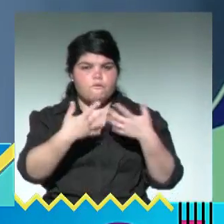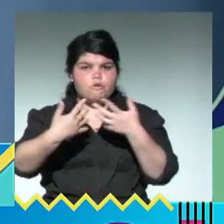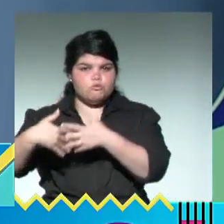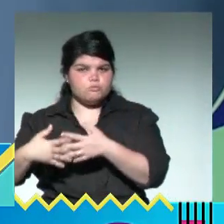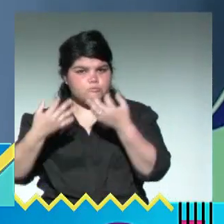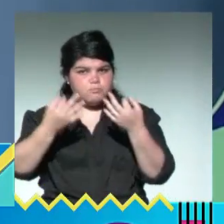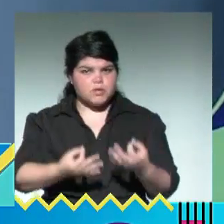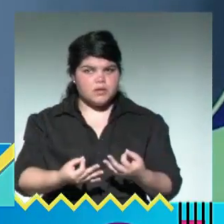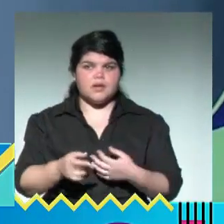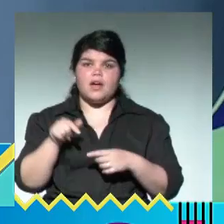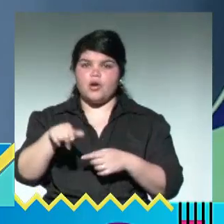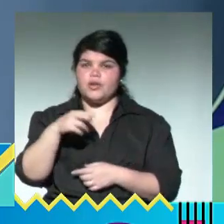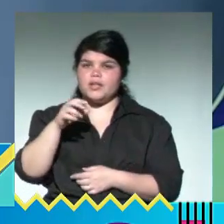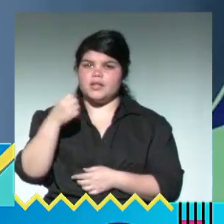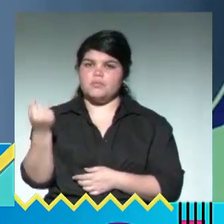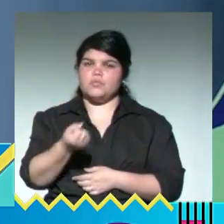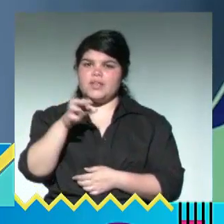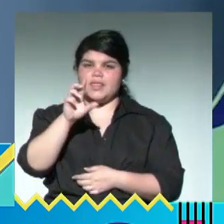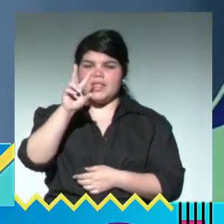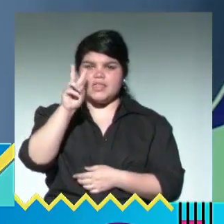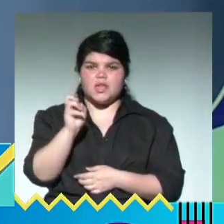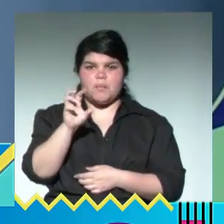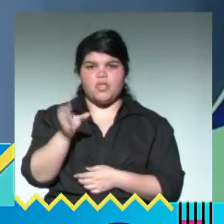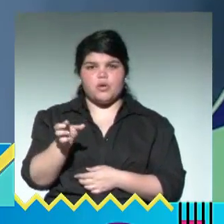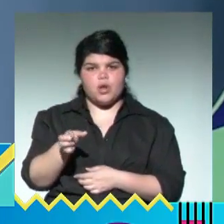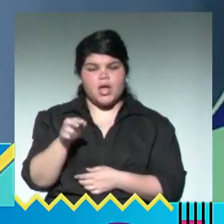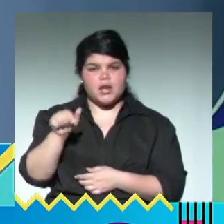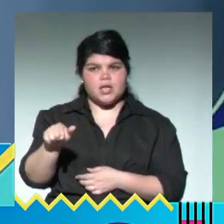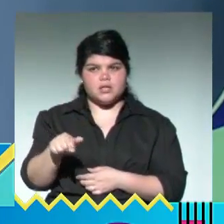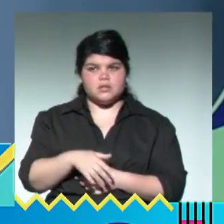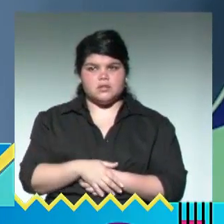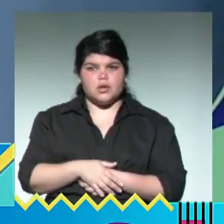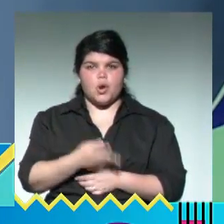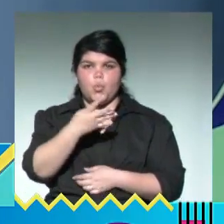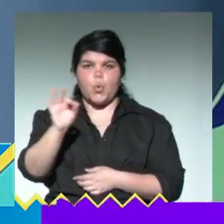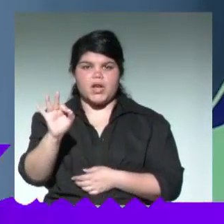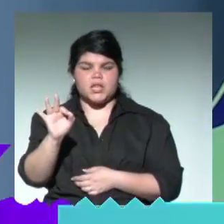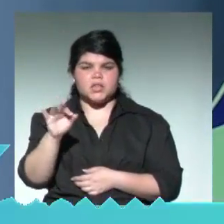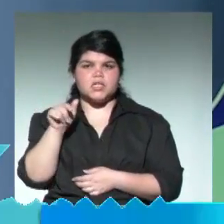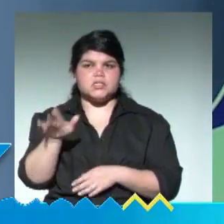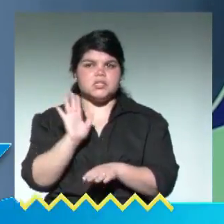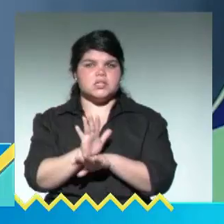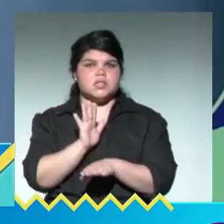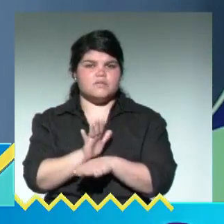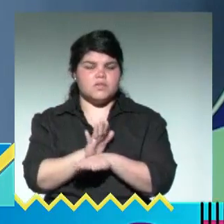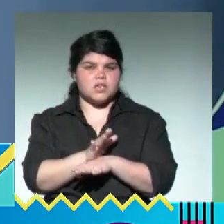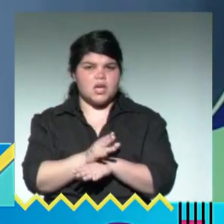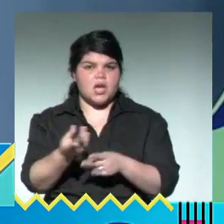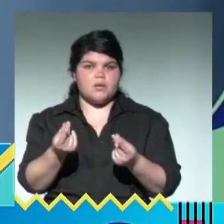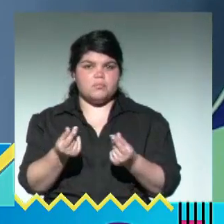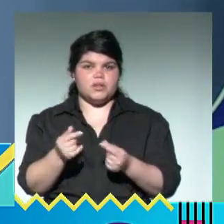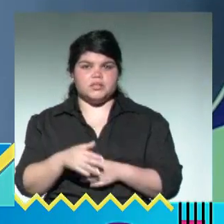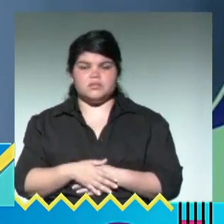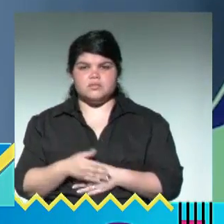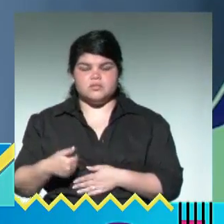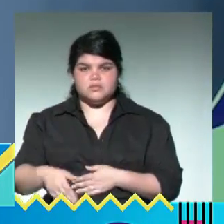importante, por ejemplo, el tema dólar a 40 implica, ahí lo dijo Sebastián, lo dijeron, implica un programa monetario muy restrictivo, muy contractivo,